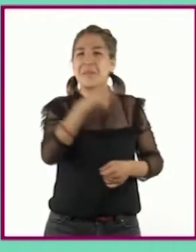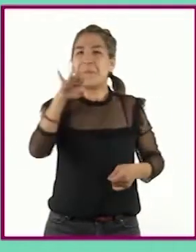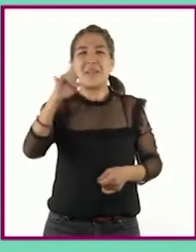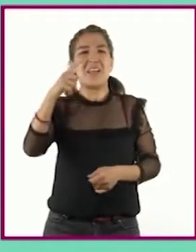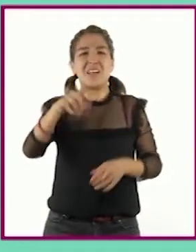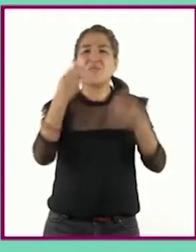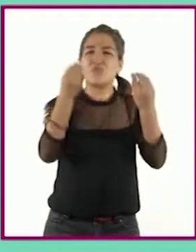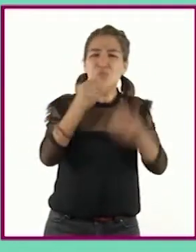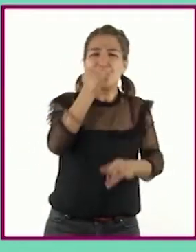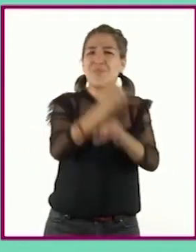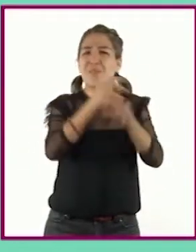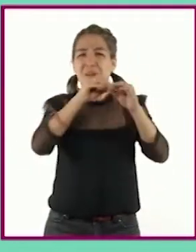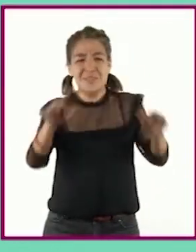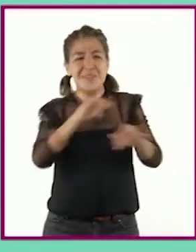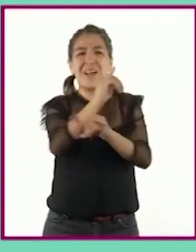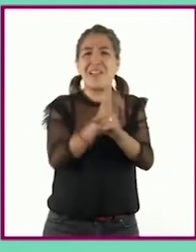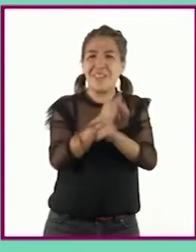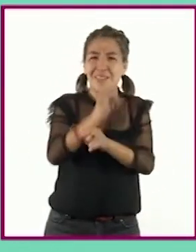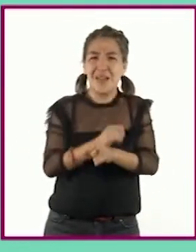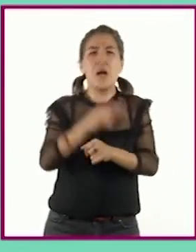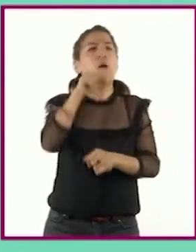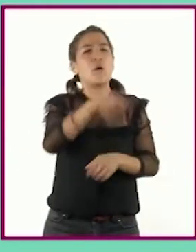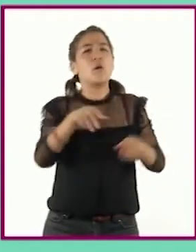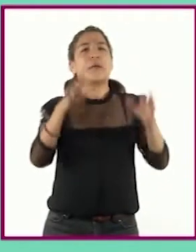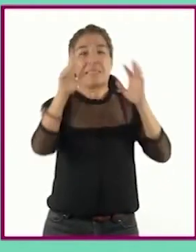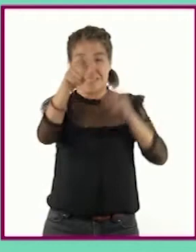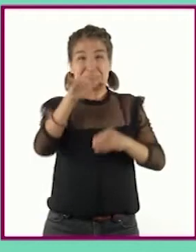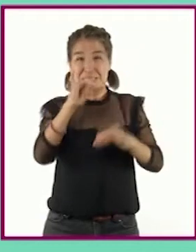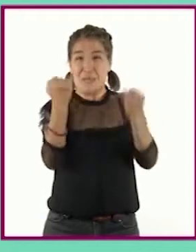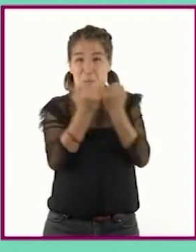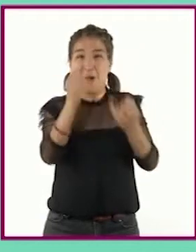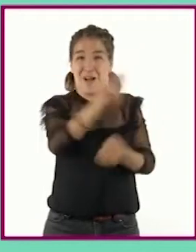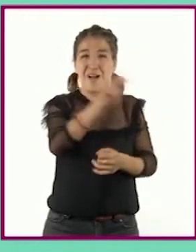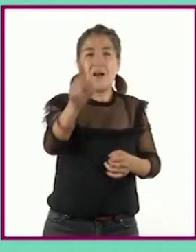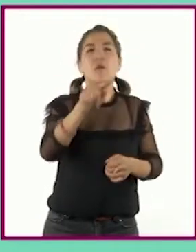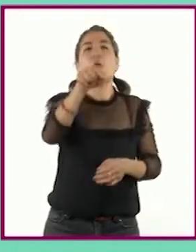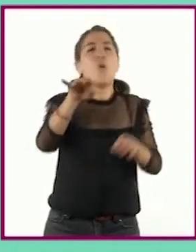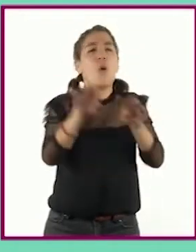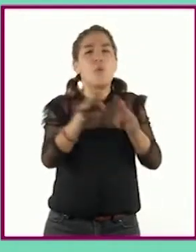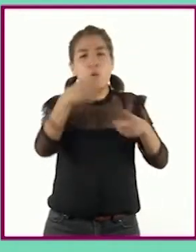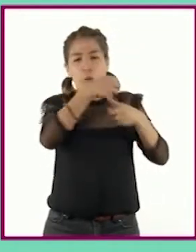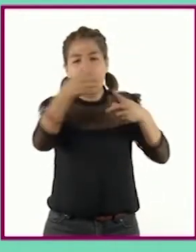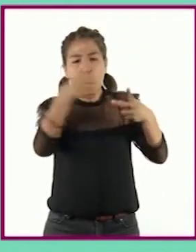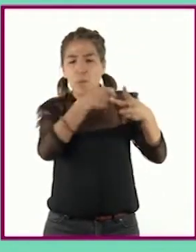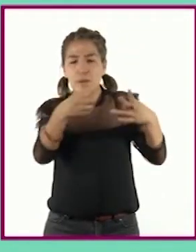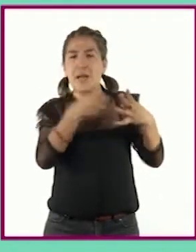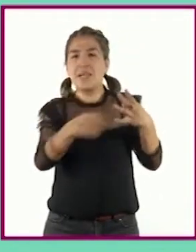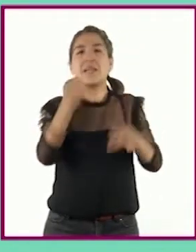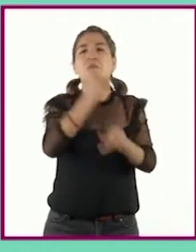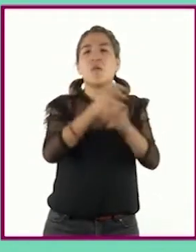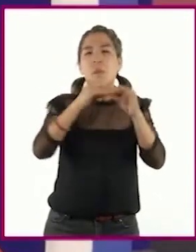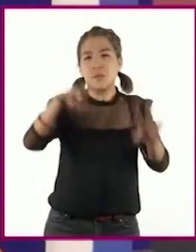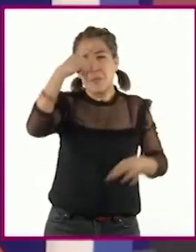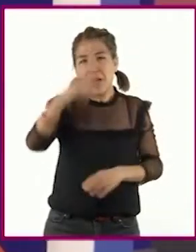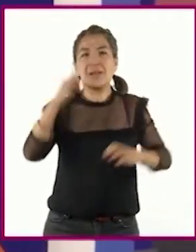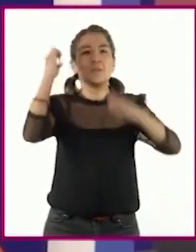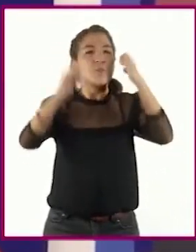Miguel? Si es así, ¿cómo han organizado su información para realizar una